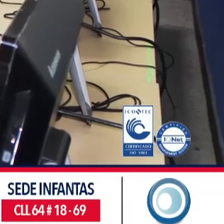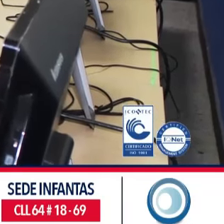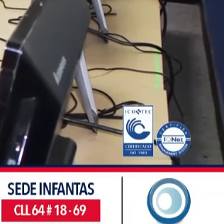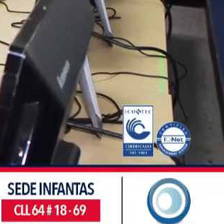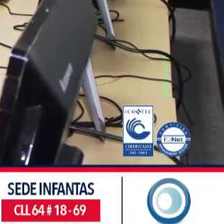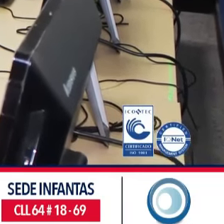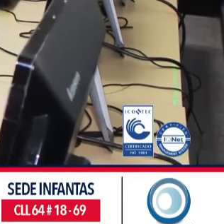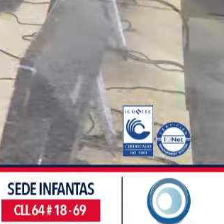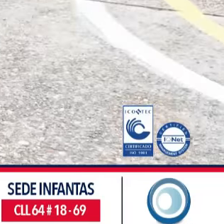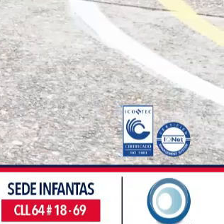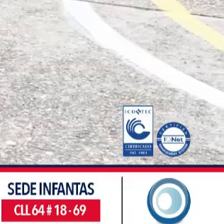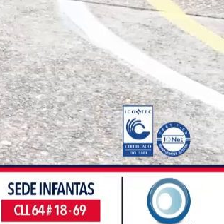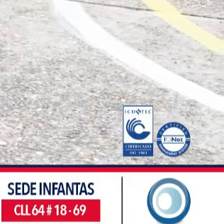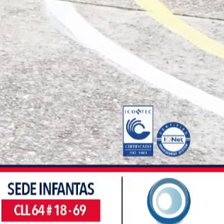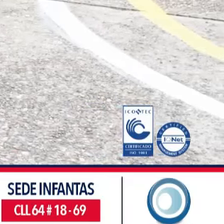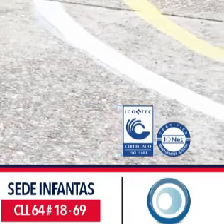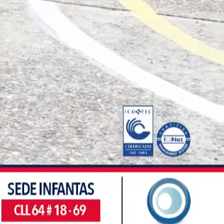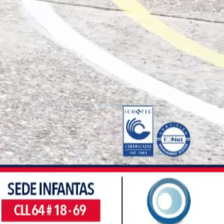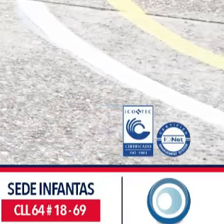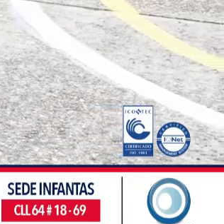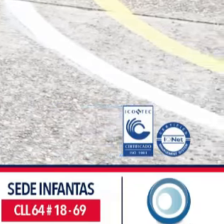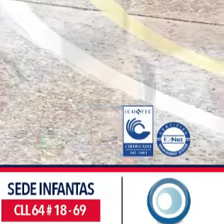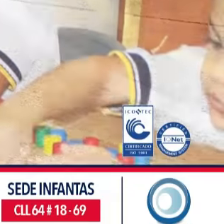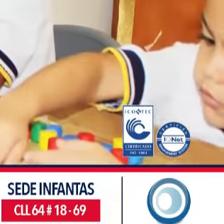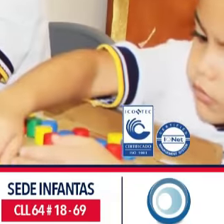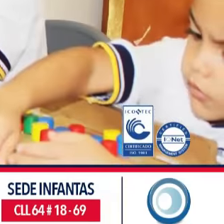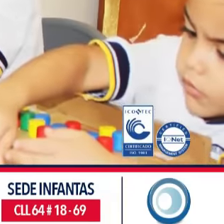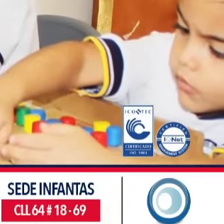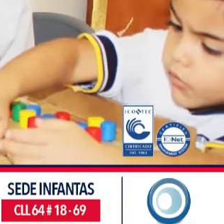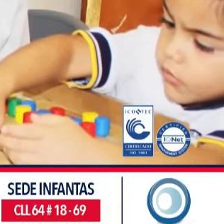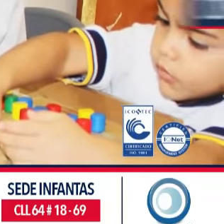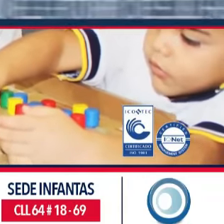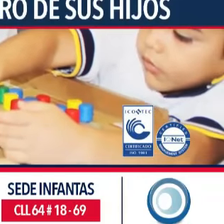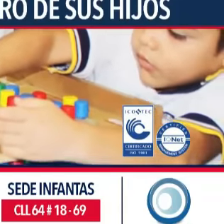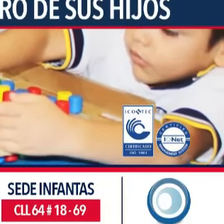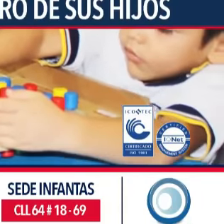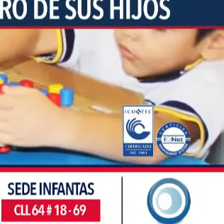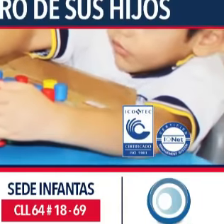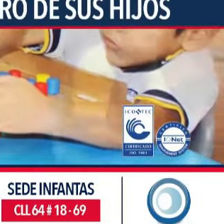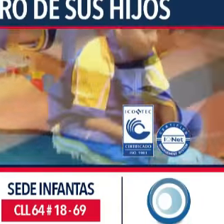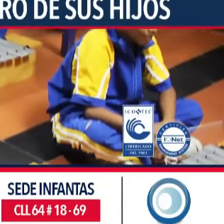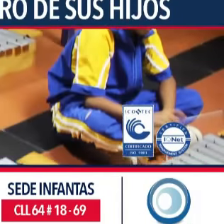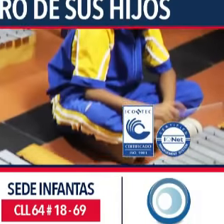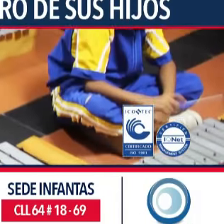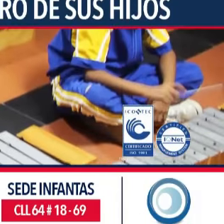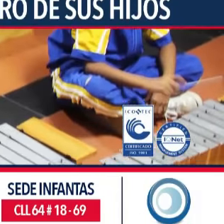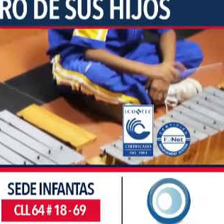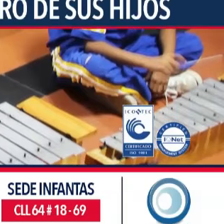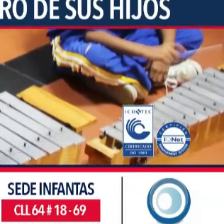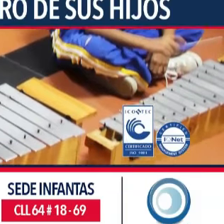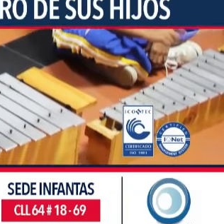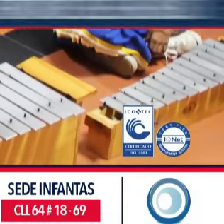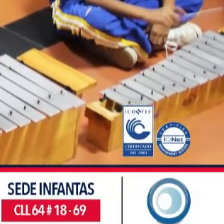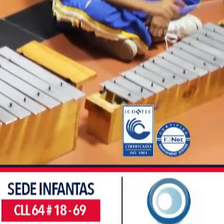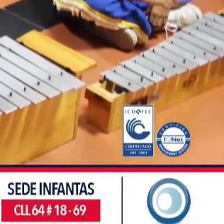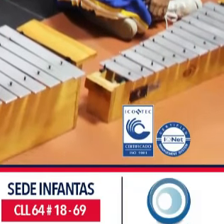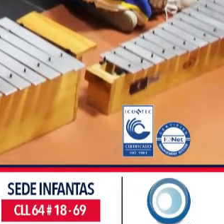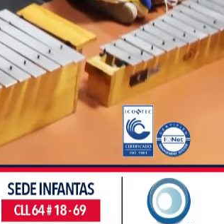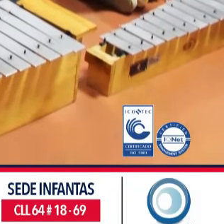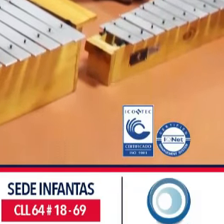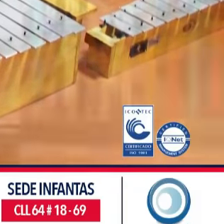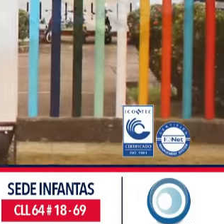Somos una institución de grandes e importantes logros educativos y deportivos. Estamos comprometidos hoy con el futuro de sus hijos.